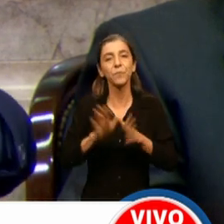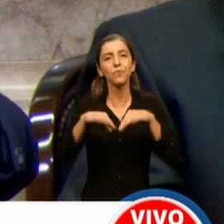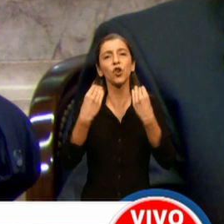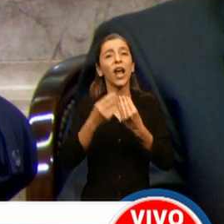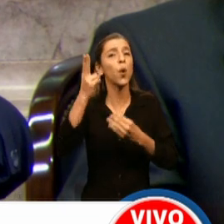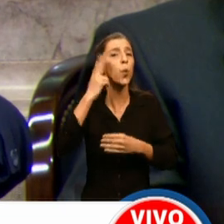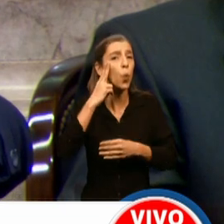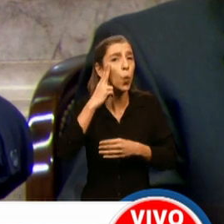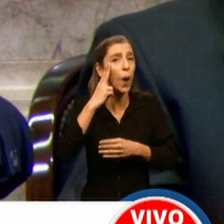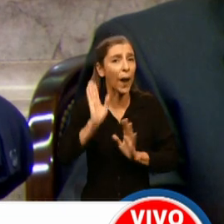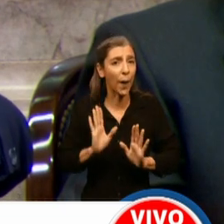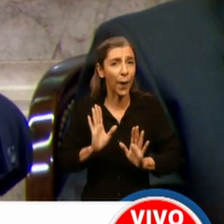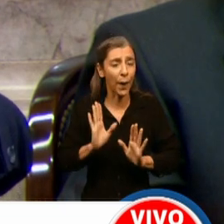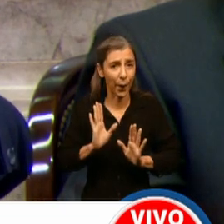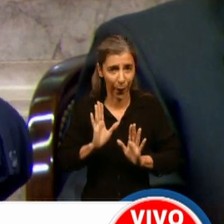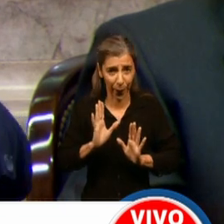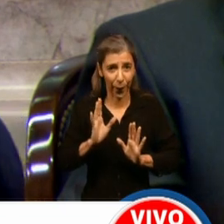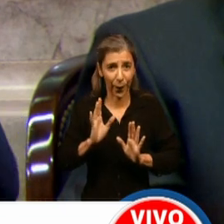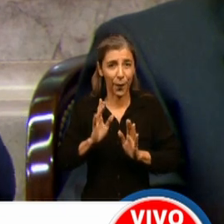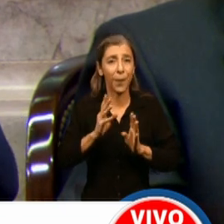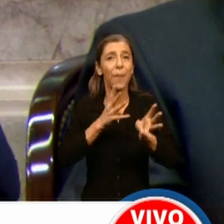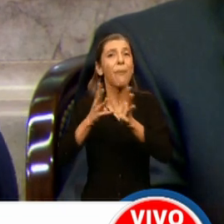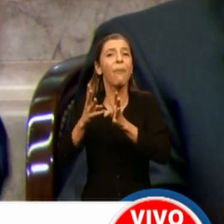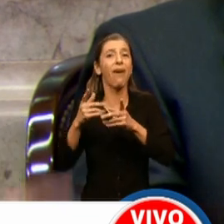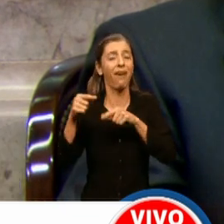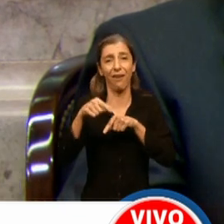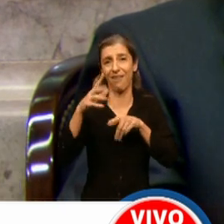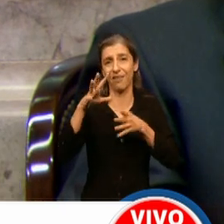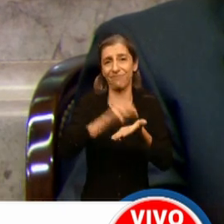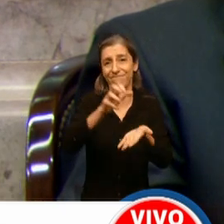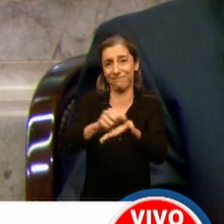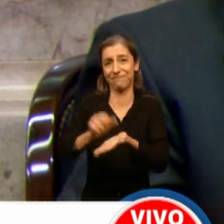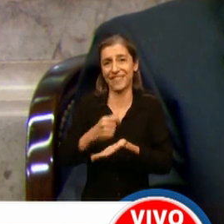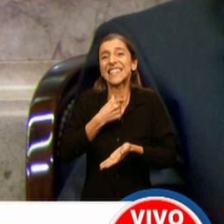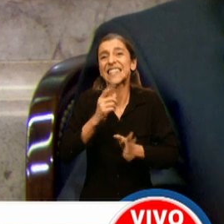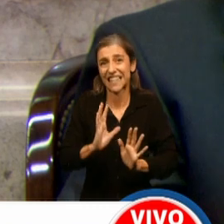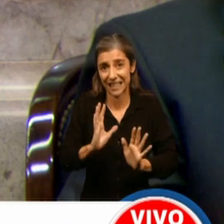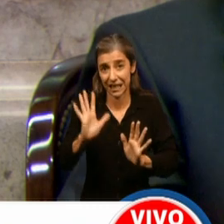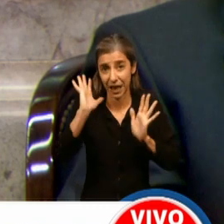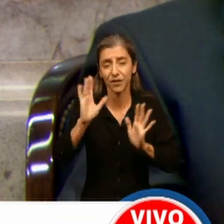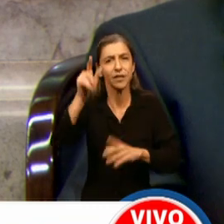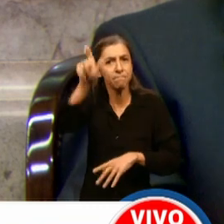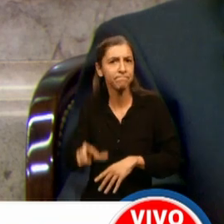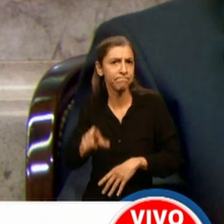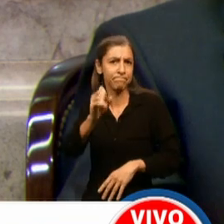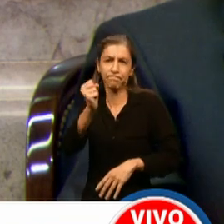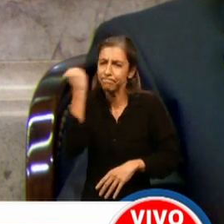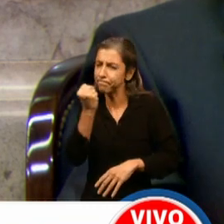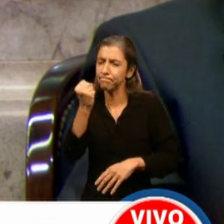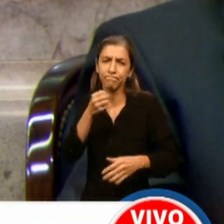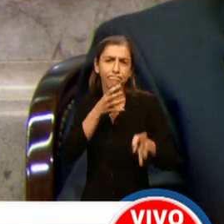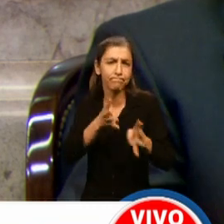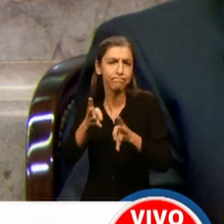realistas san martín decía que jueves fue una pieza clave en su estrategia libertador a